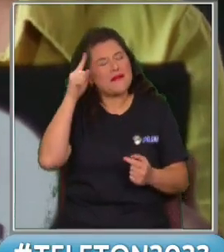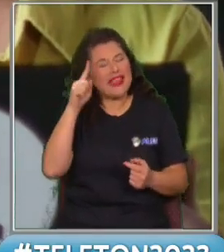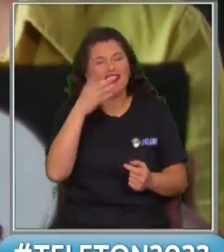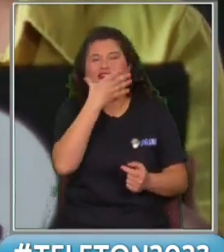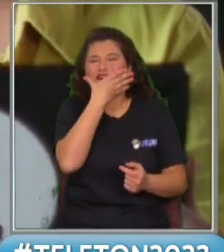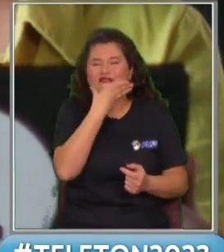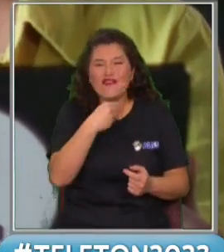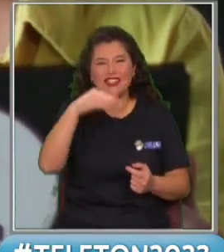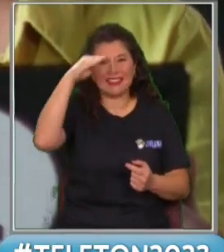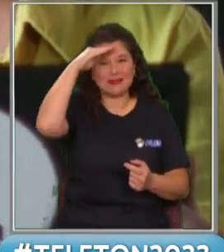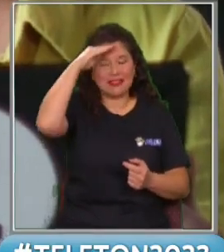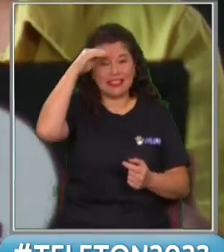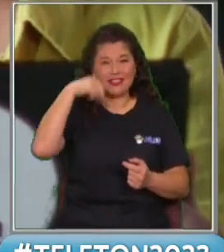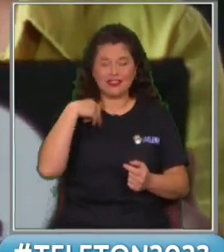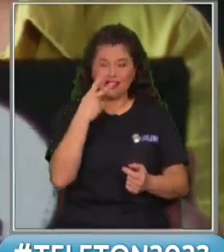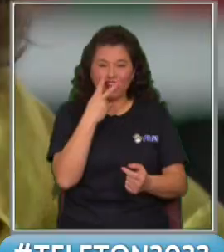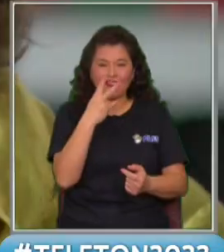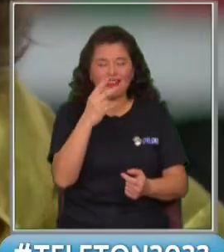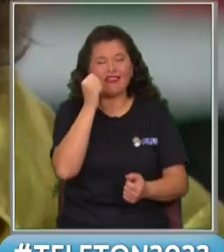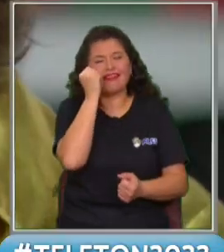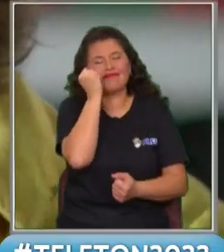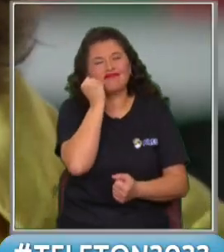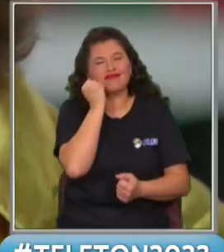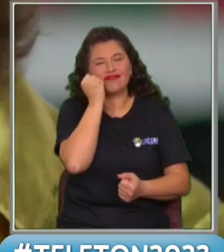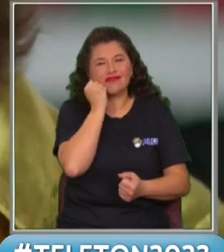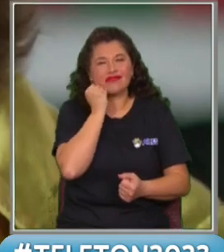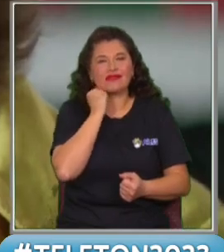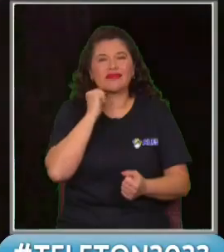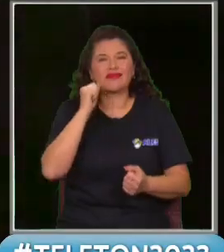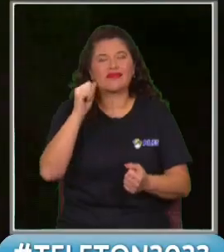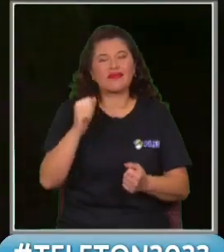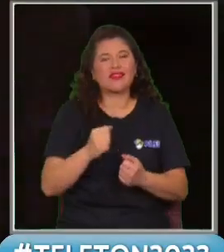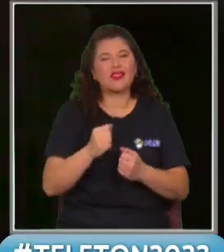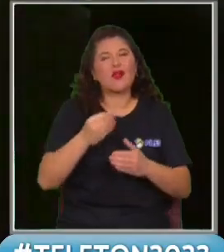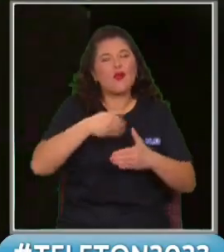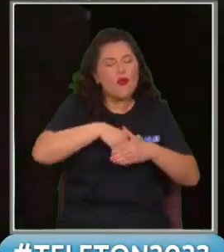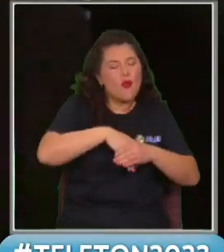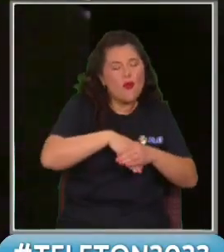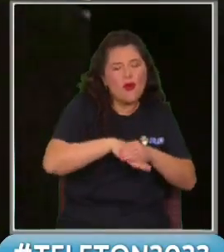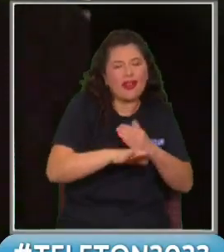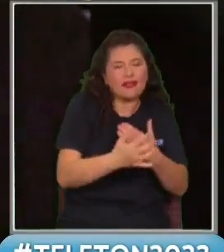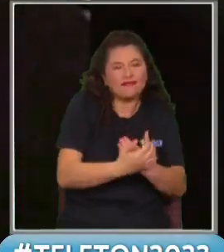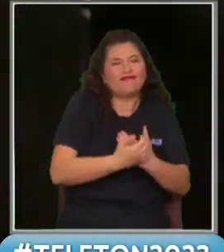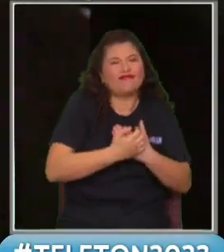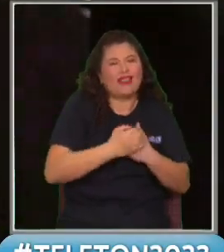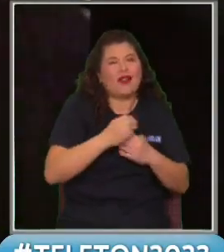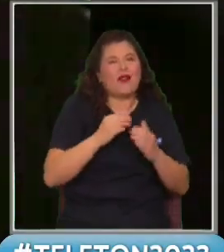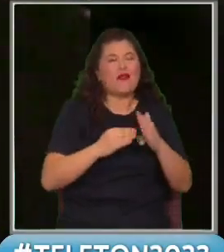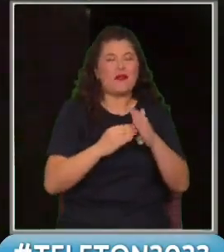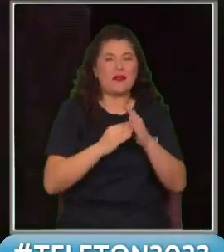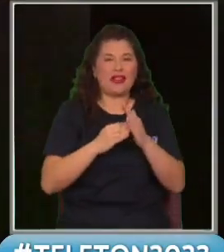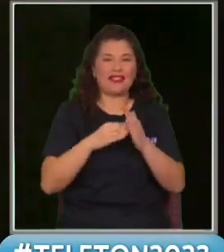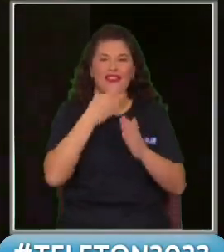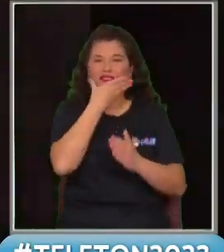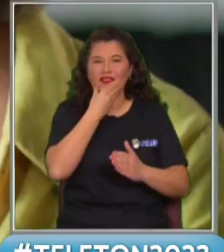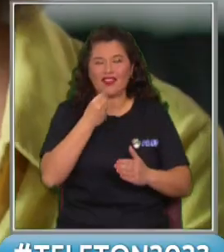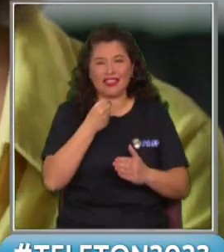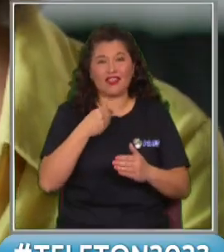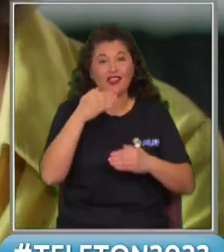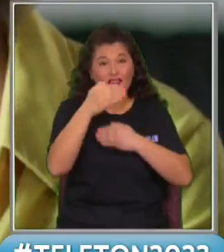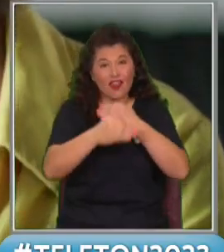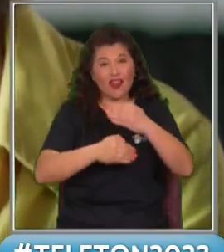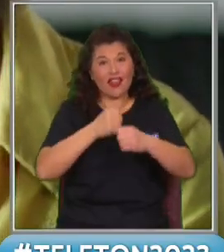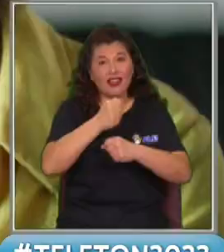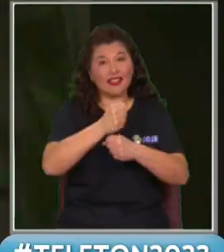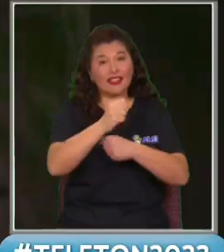ahí, la recuerdo con cariño, lo atesoro como un momento bonito. Con el correr de los años, todas esas cosas